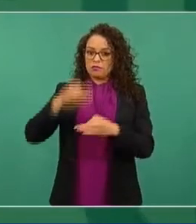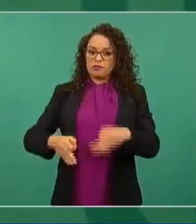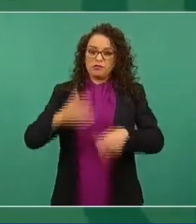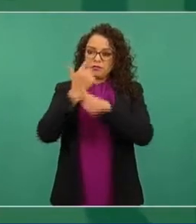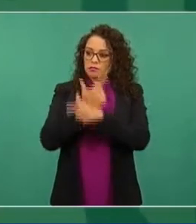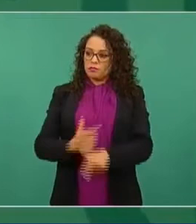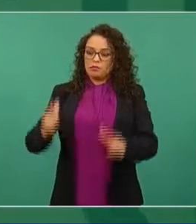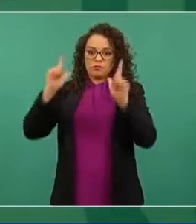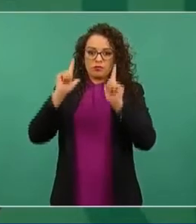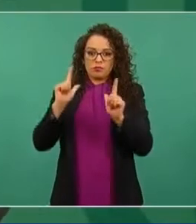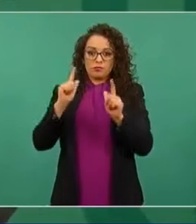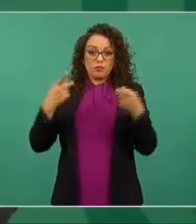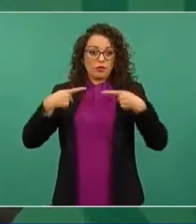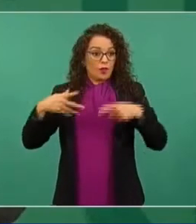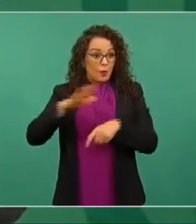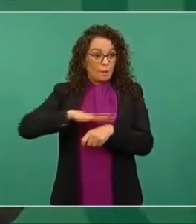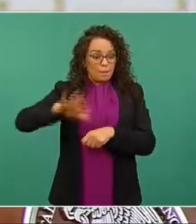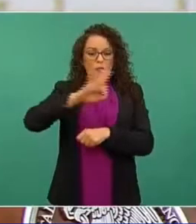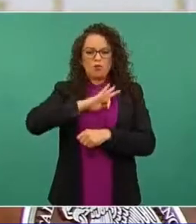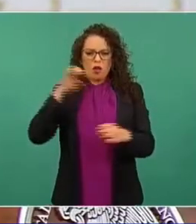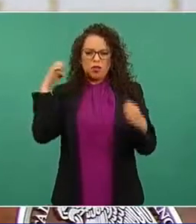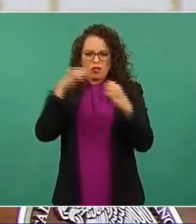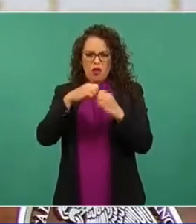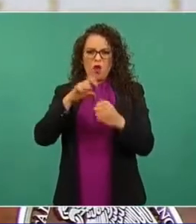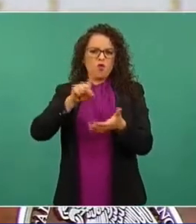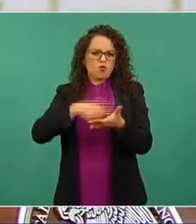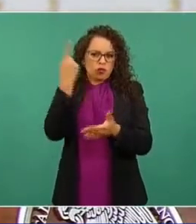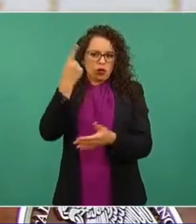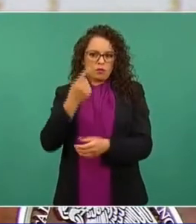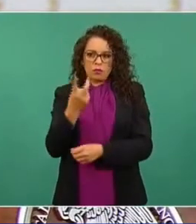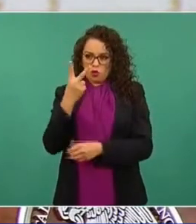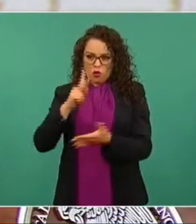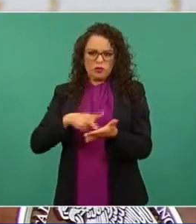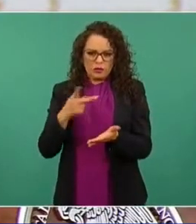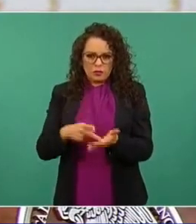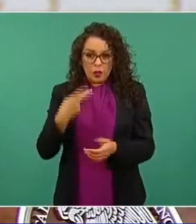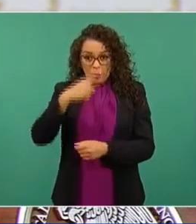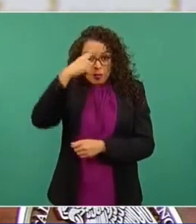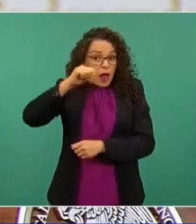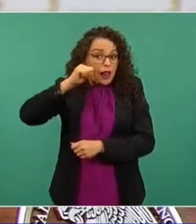pueden engañar una vez, 2 veces, pero no lo pueden engañar toda la vida.